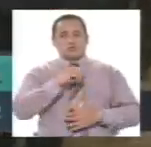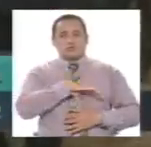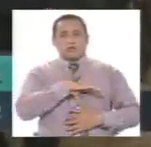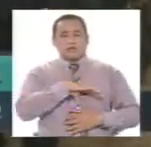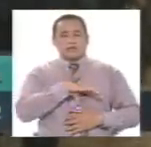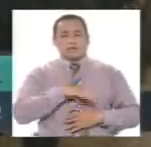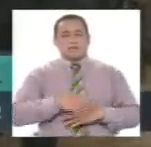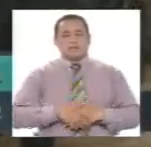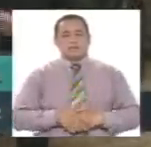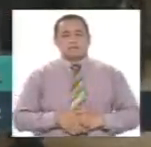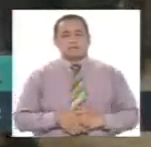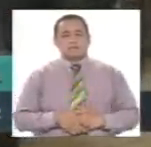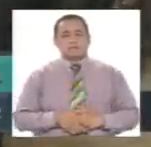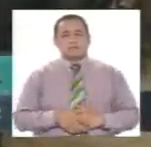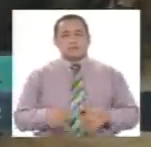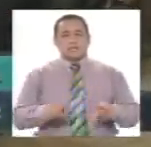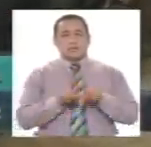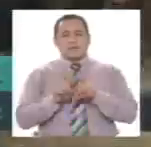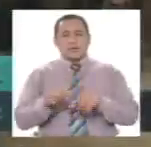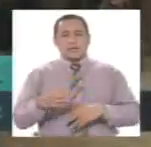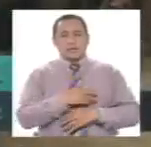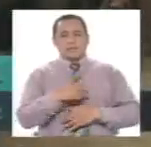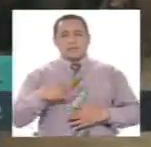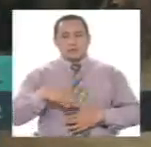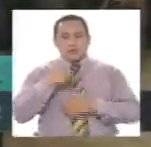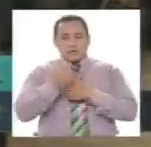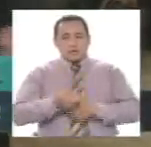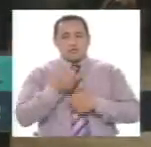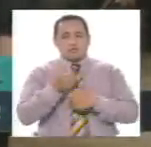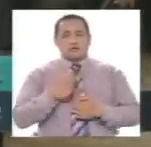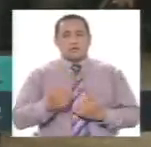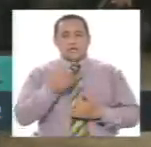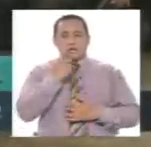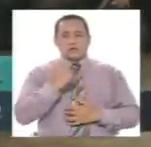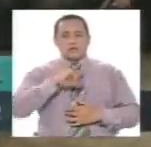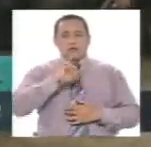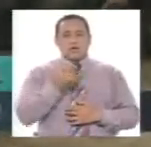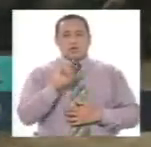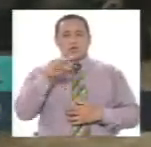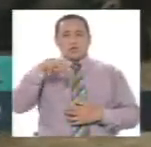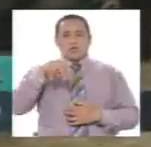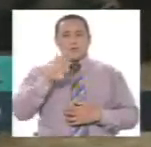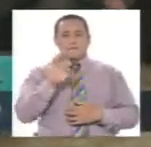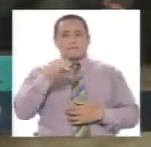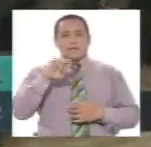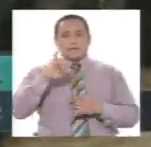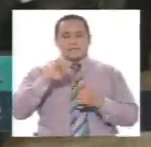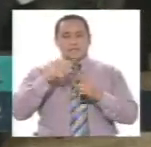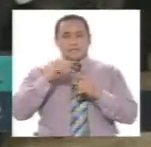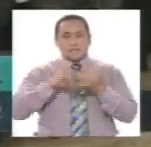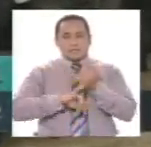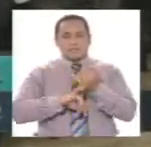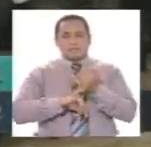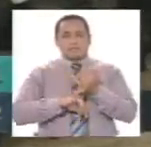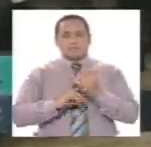Social, el ministro de Agricultura es Juan Manuel Benítez Ramos,